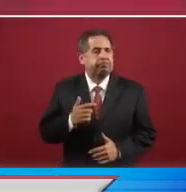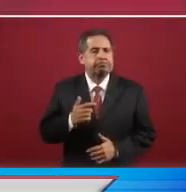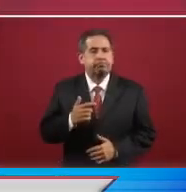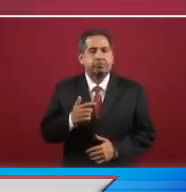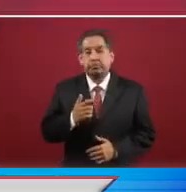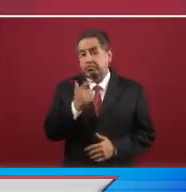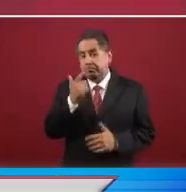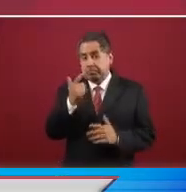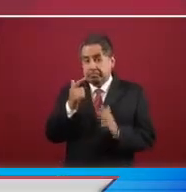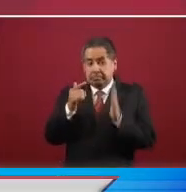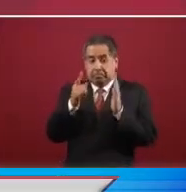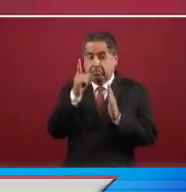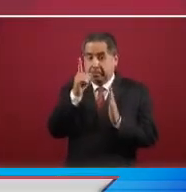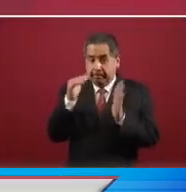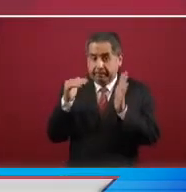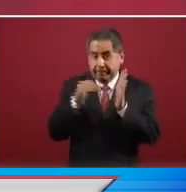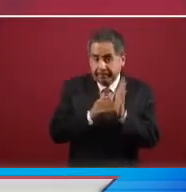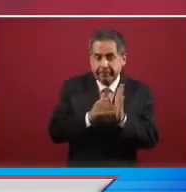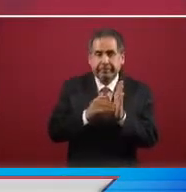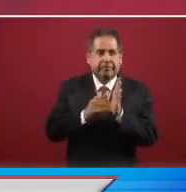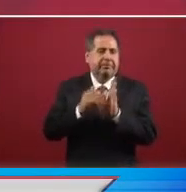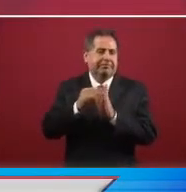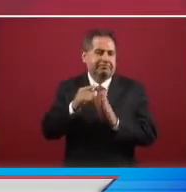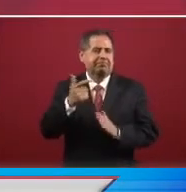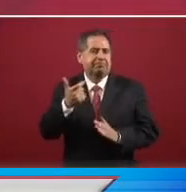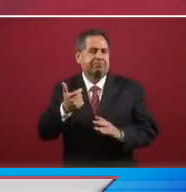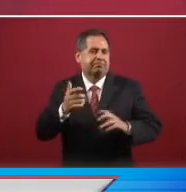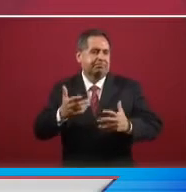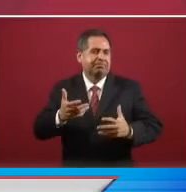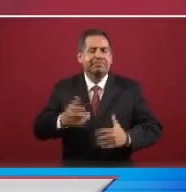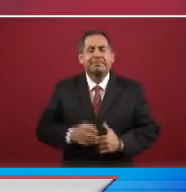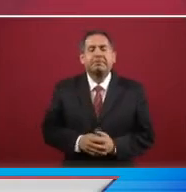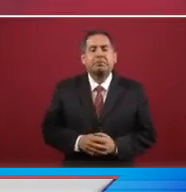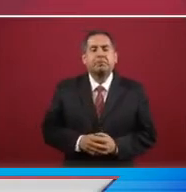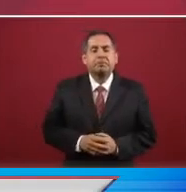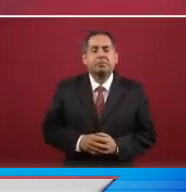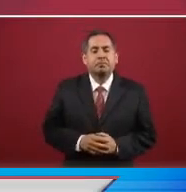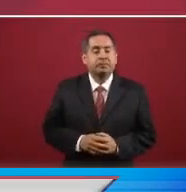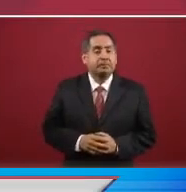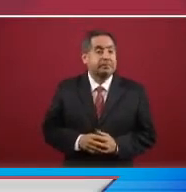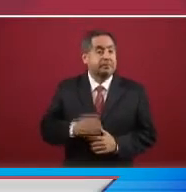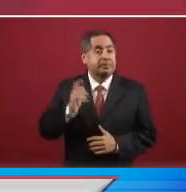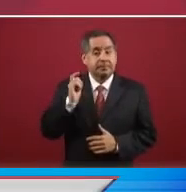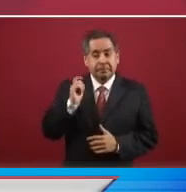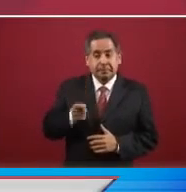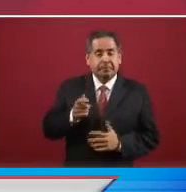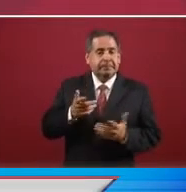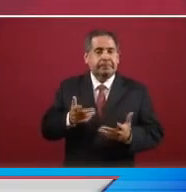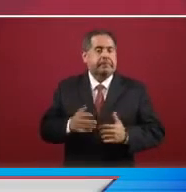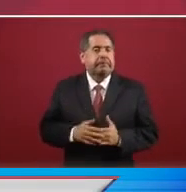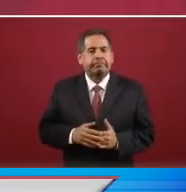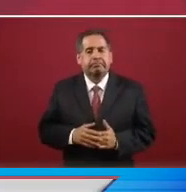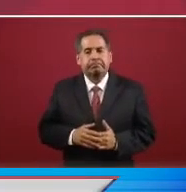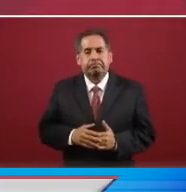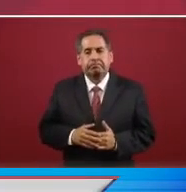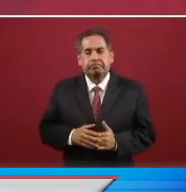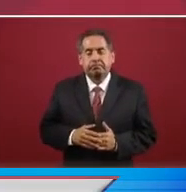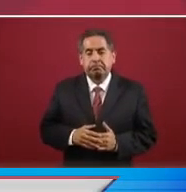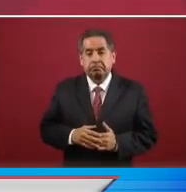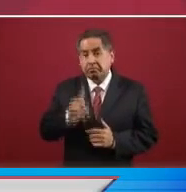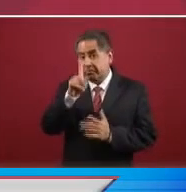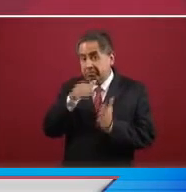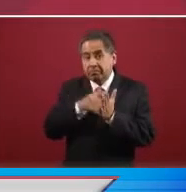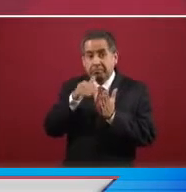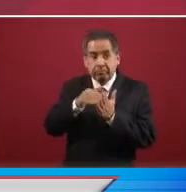de Morena se haya pronunciado ayer con la disminución de su presupuesto, proponiendo su reducción hasta en un 60%. Estos ahorros